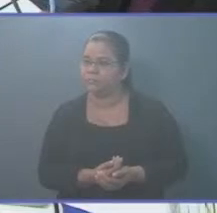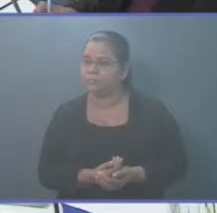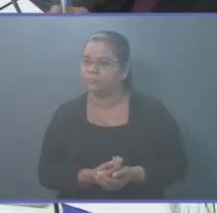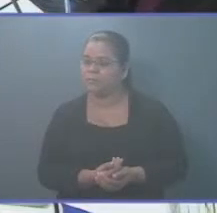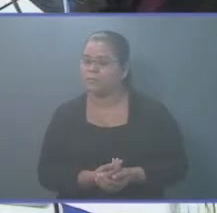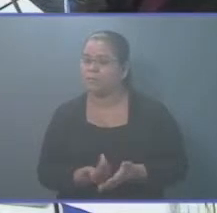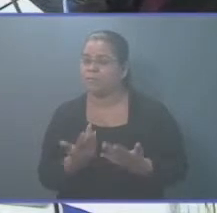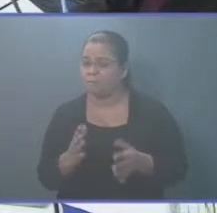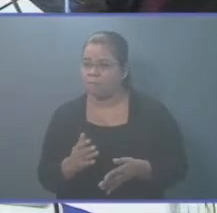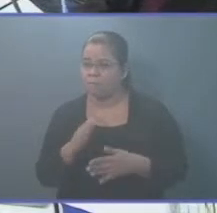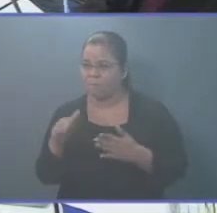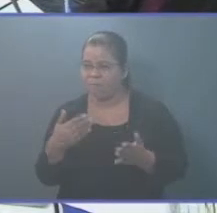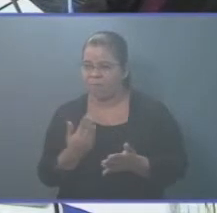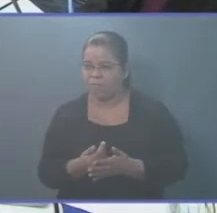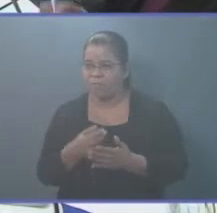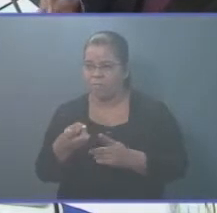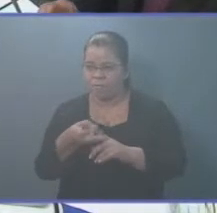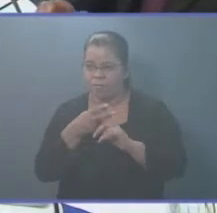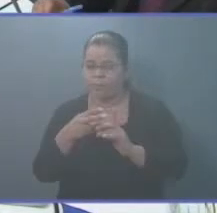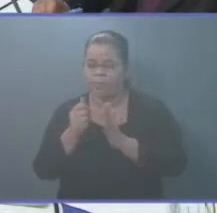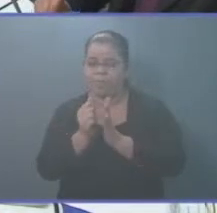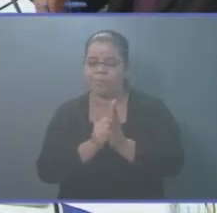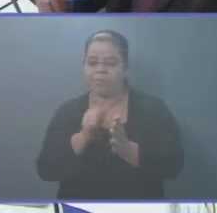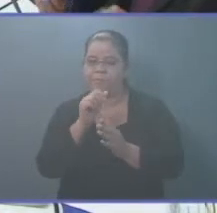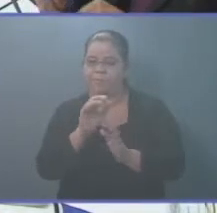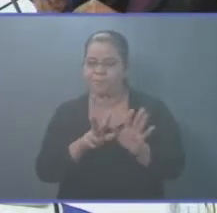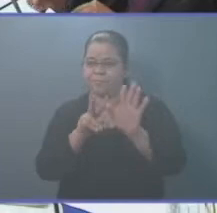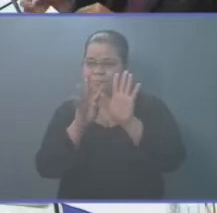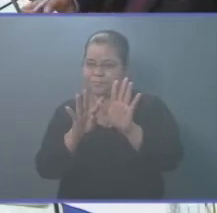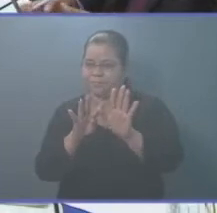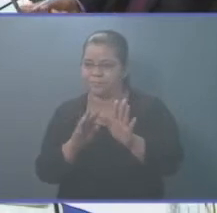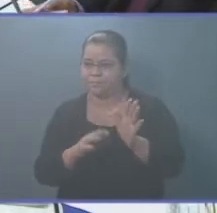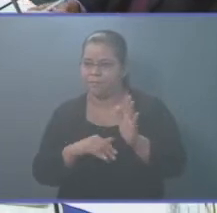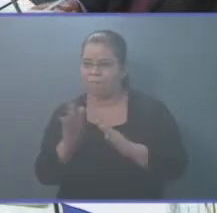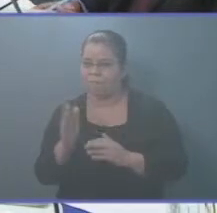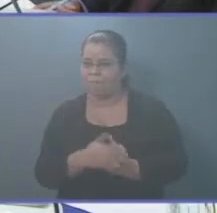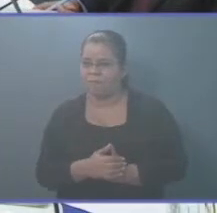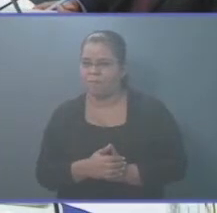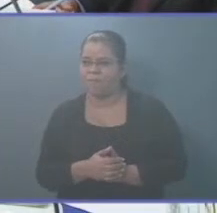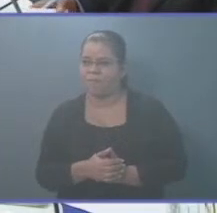No. Incautación y secuestro, artículo 19. Señores diputados.